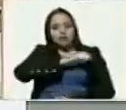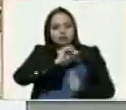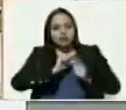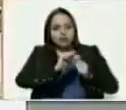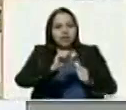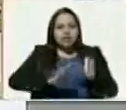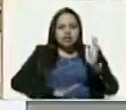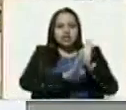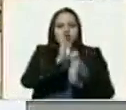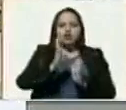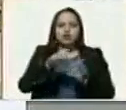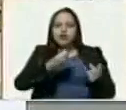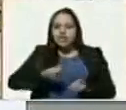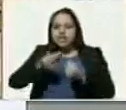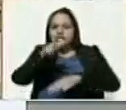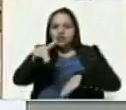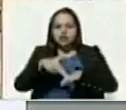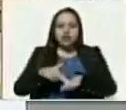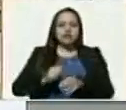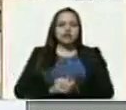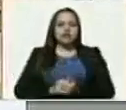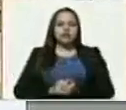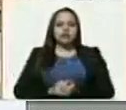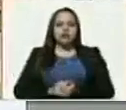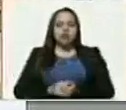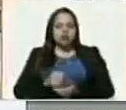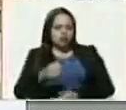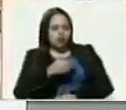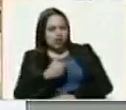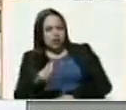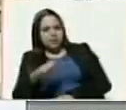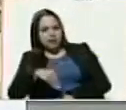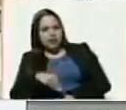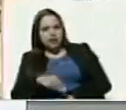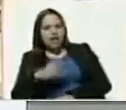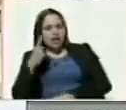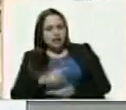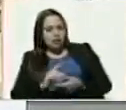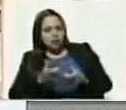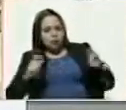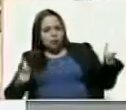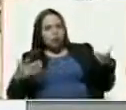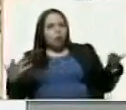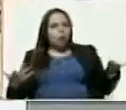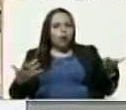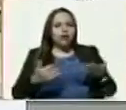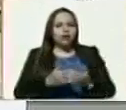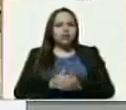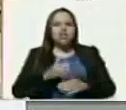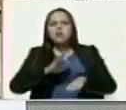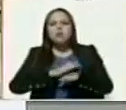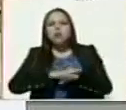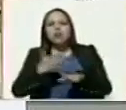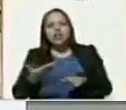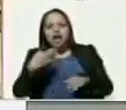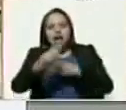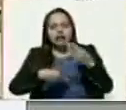Nacional, continuará con nosotros luego de la pausa. Yo quisiera agregar que debería ampliar un poquito cuál es el espíritu de esta